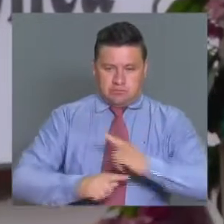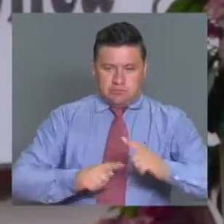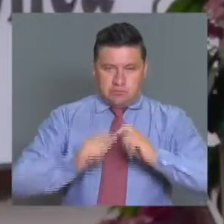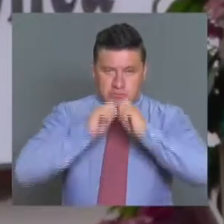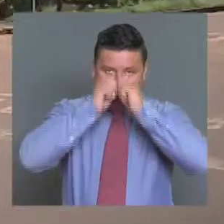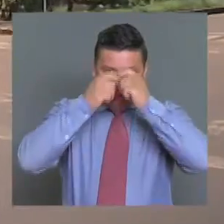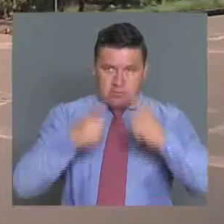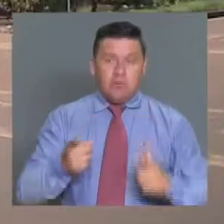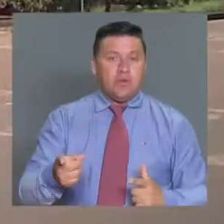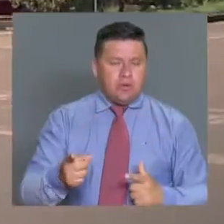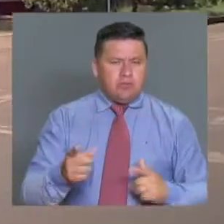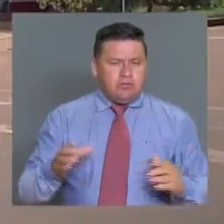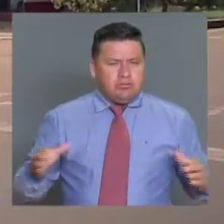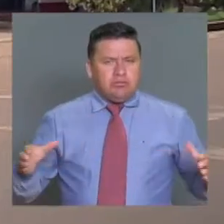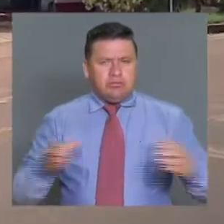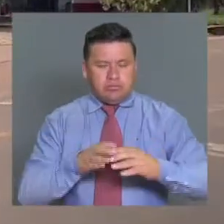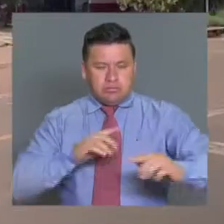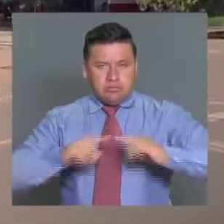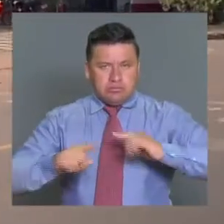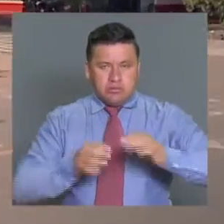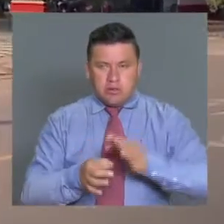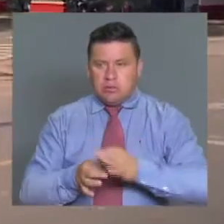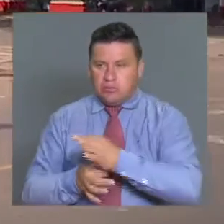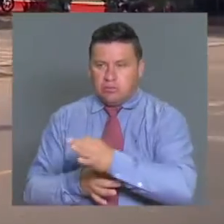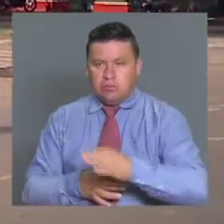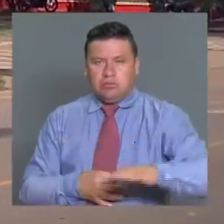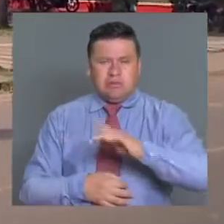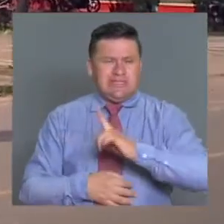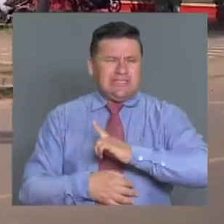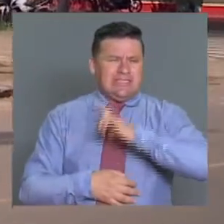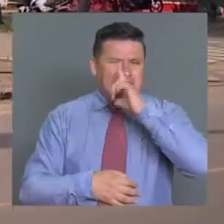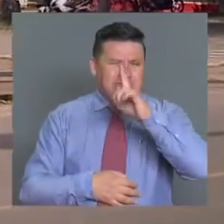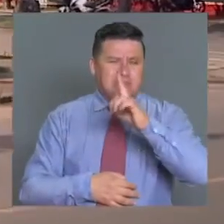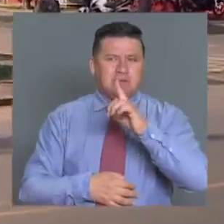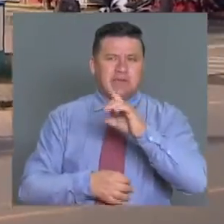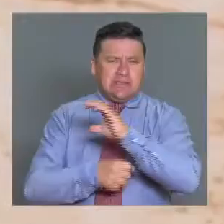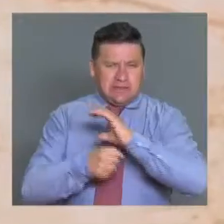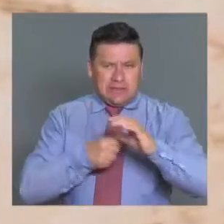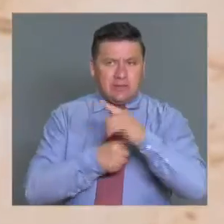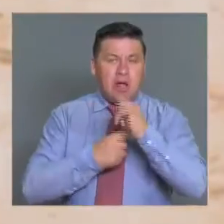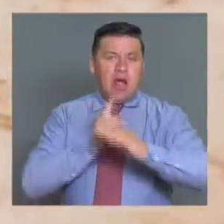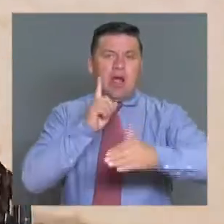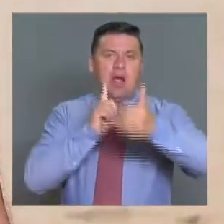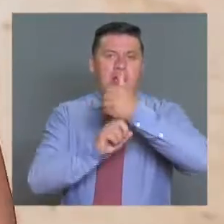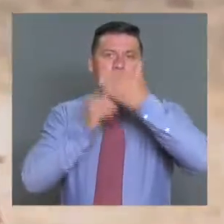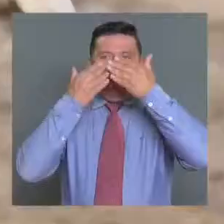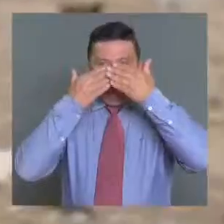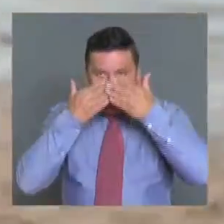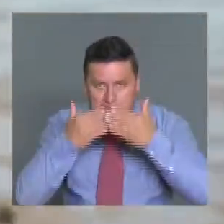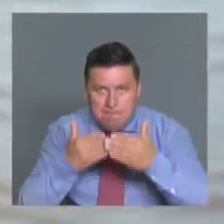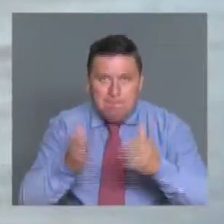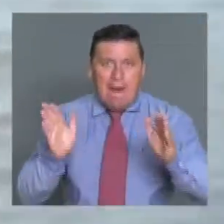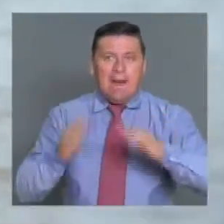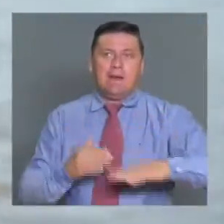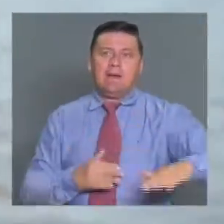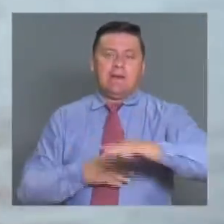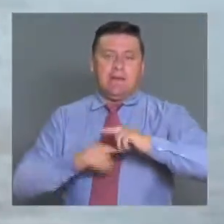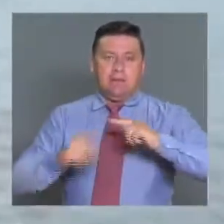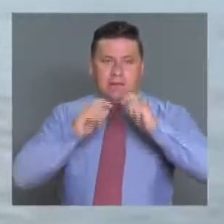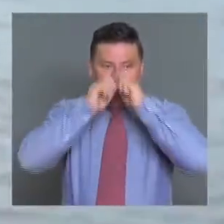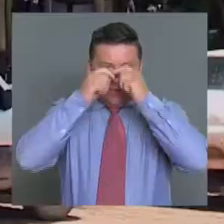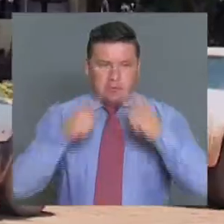pública junto con las administraciones municipales líderes y ciudadanía lograron la apertura del centro territorial de